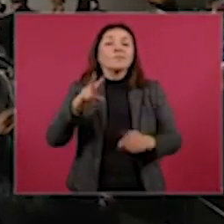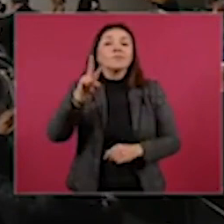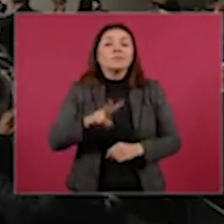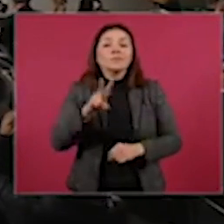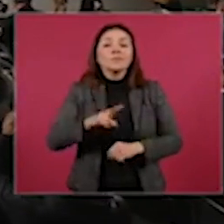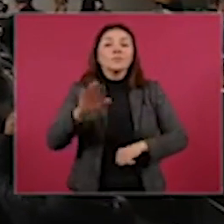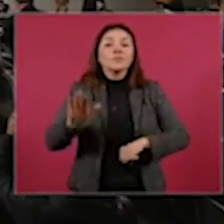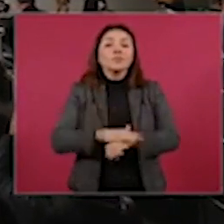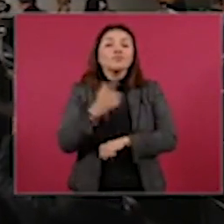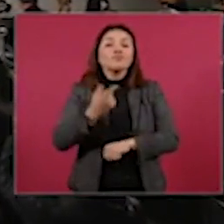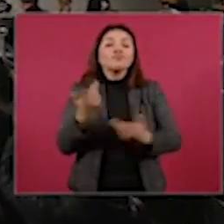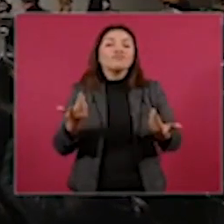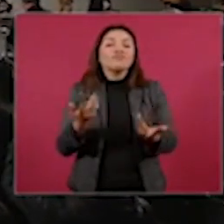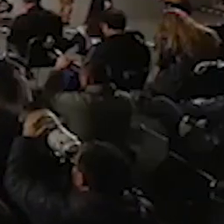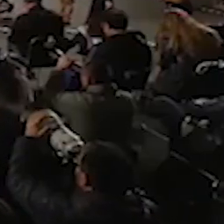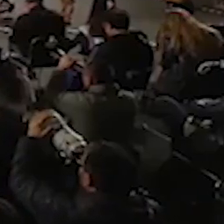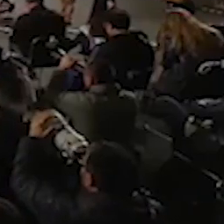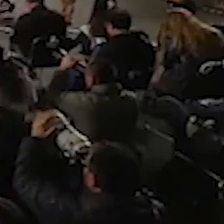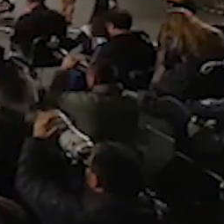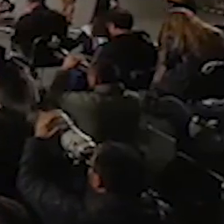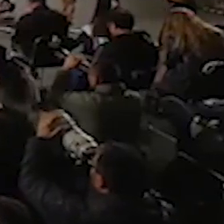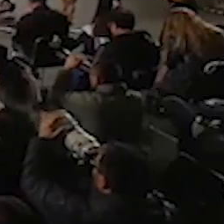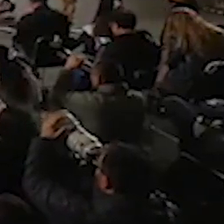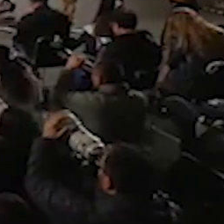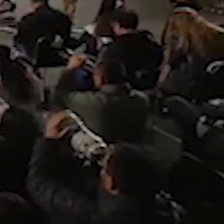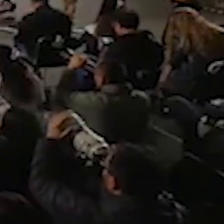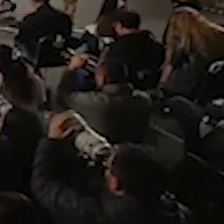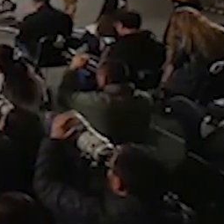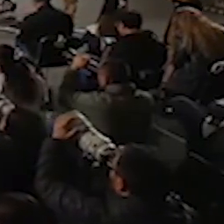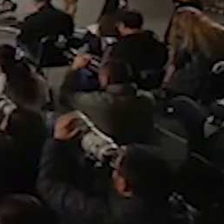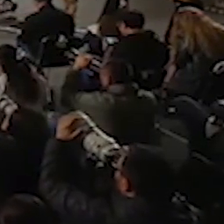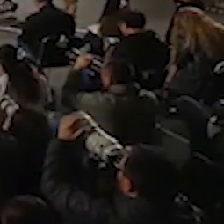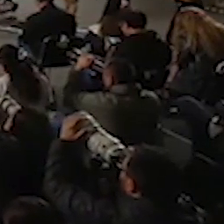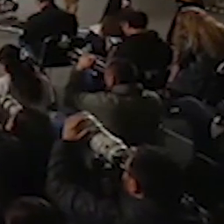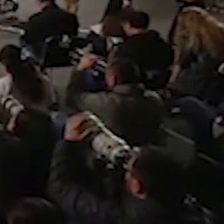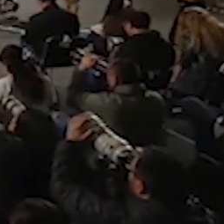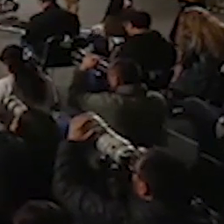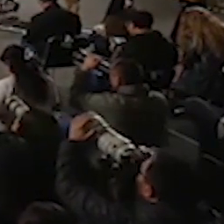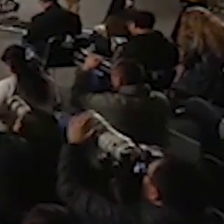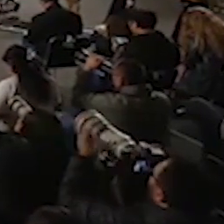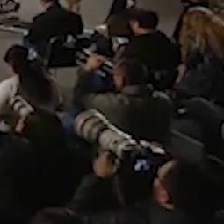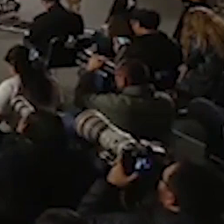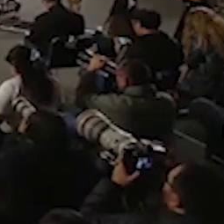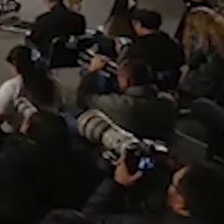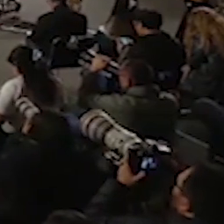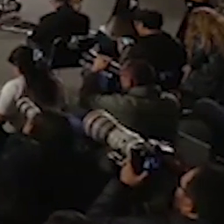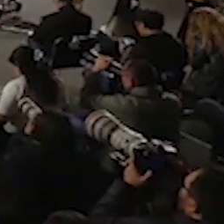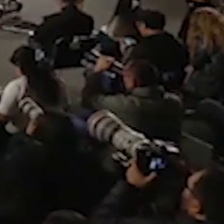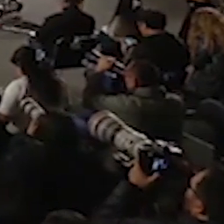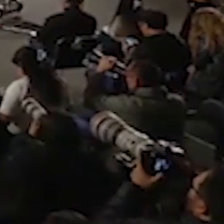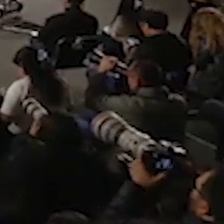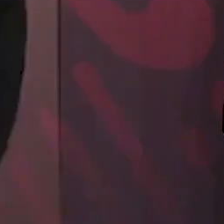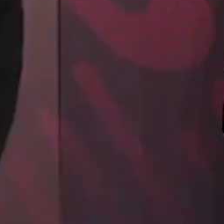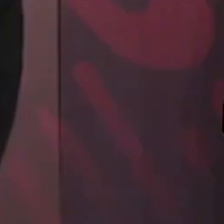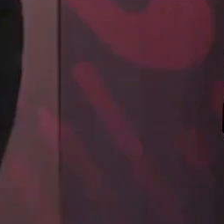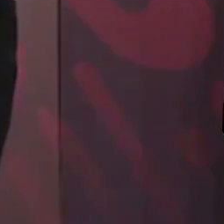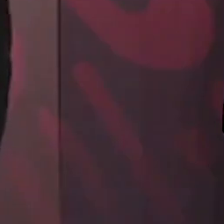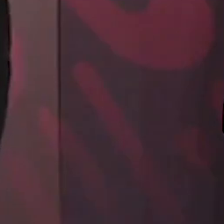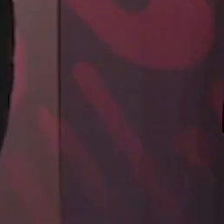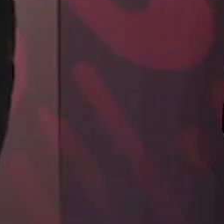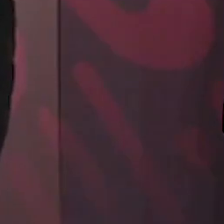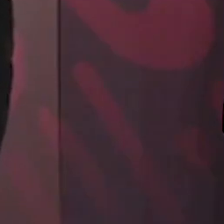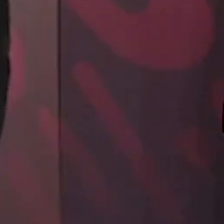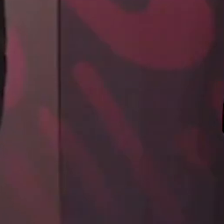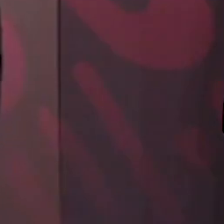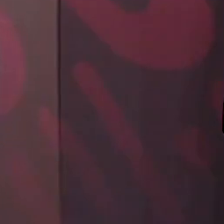sea una oportunidad para que los políticos saquen raja electoral, porque dijo, México no es piñata de nadie. Y quieren